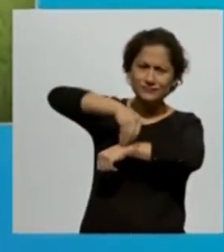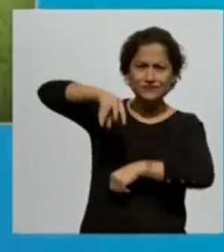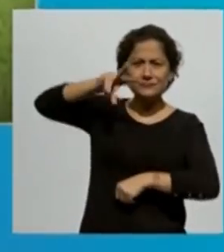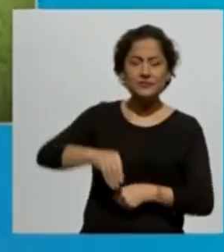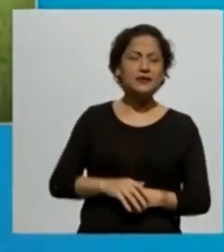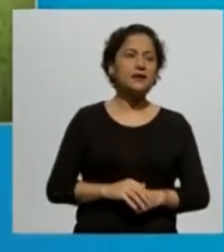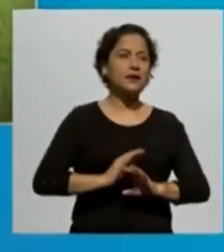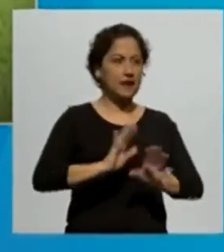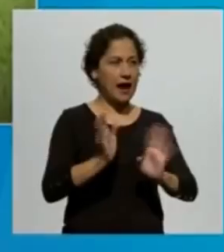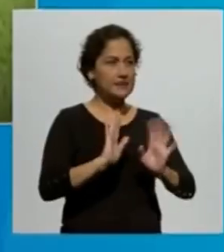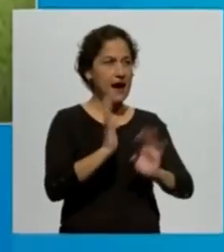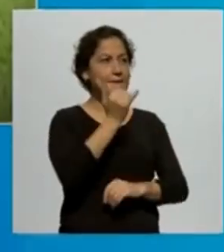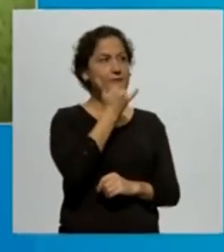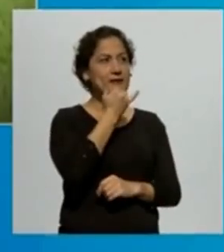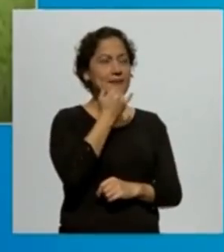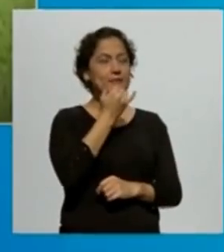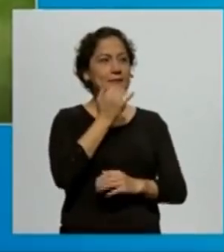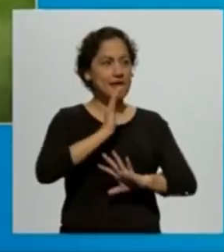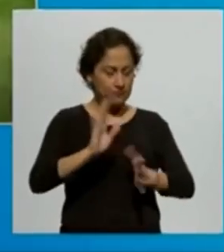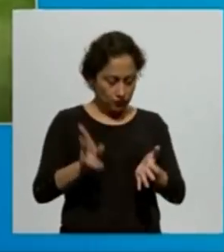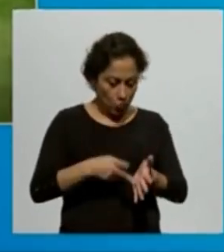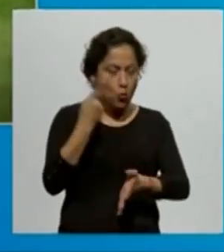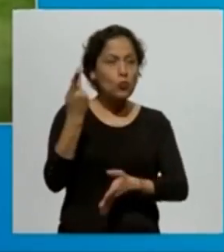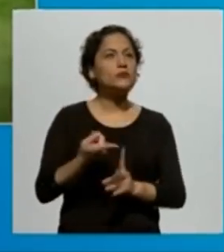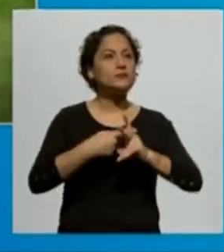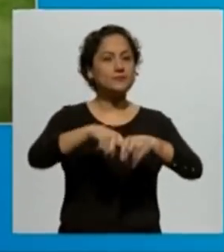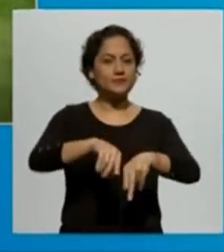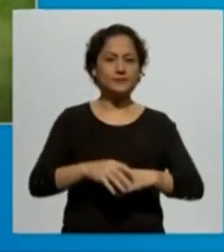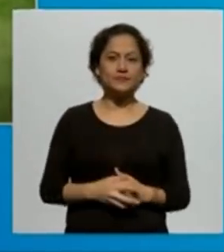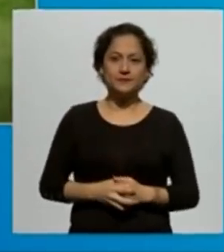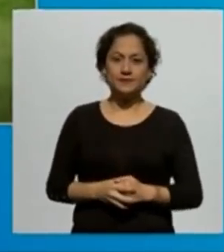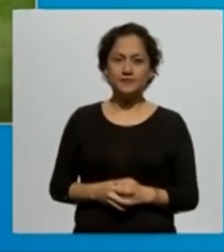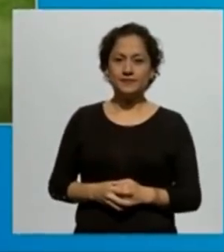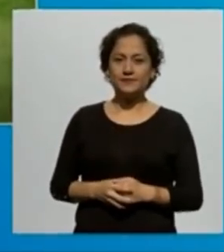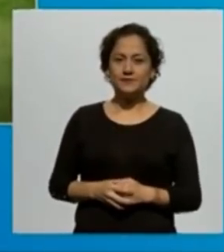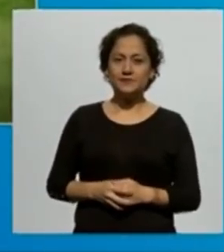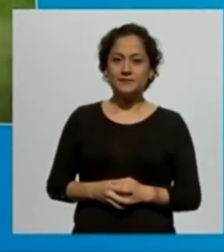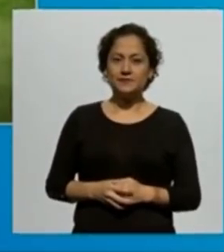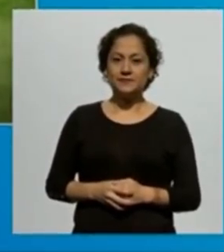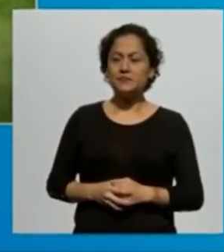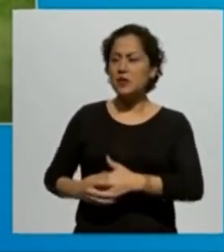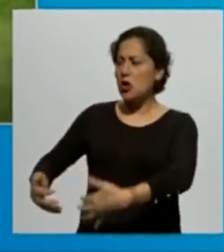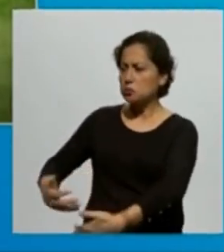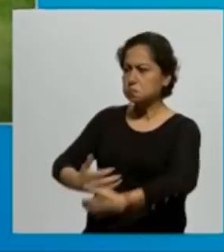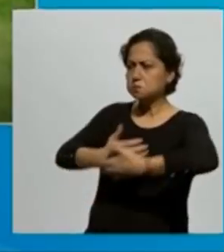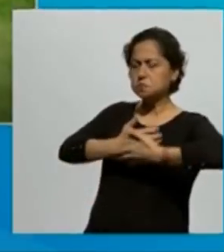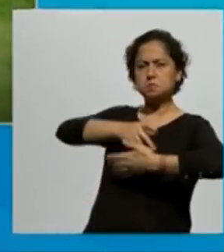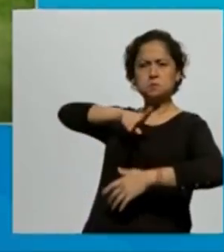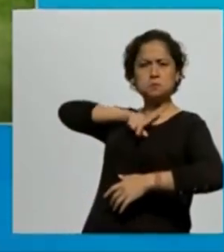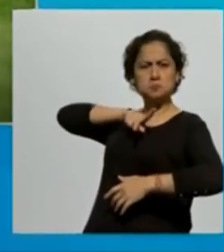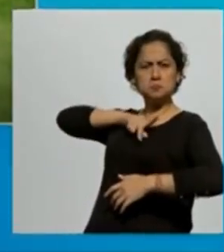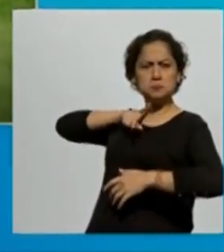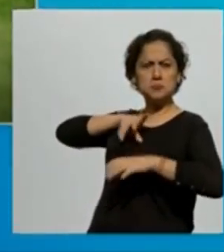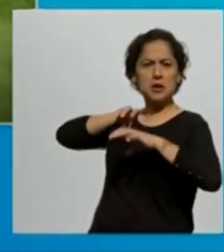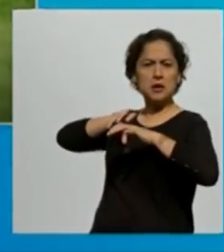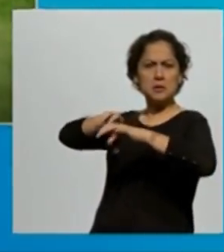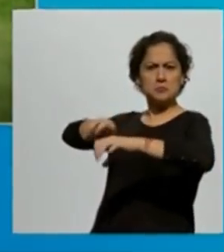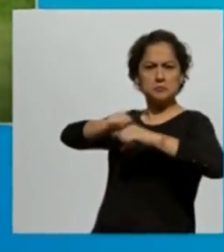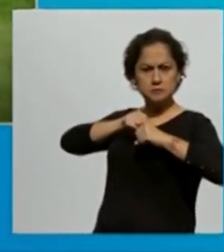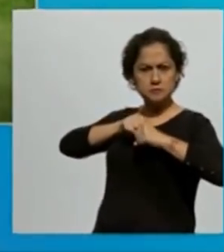está bien. Empecemos otra vez. ¡Oh, oh, oh! ¡Nadie salvará a esta dama! ¡Porque es mi